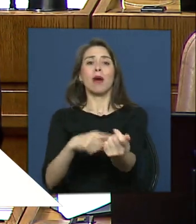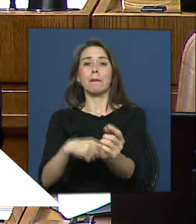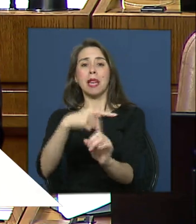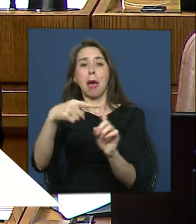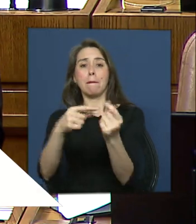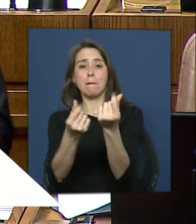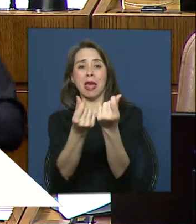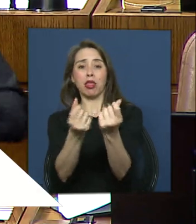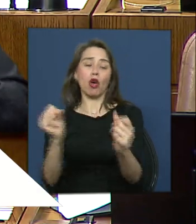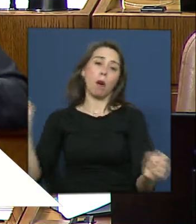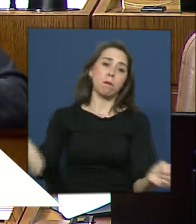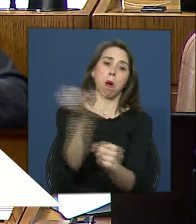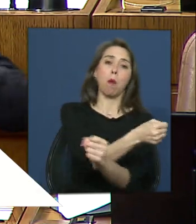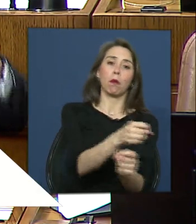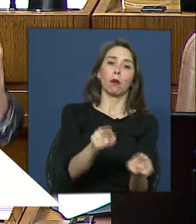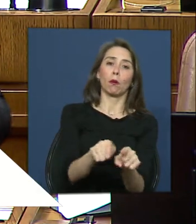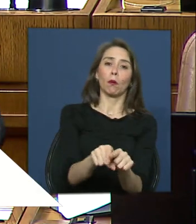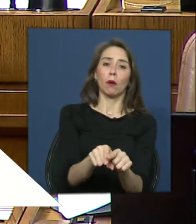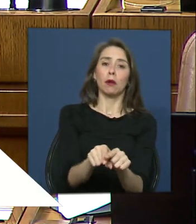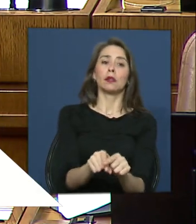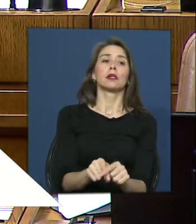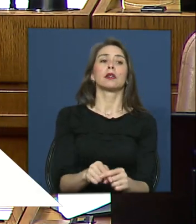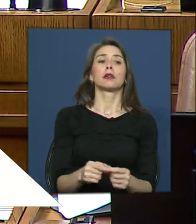obligando. Hemos puesto